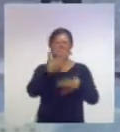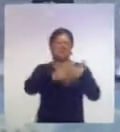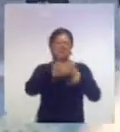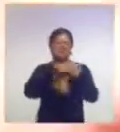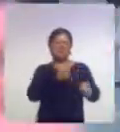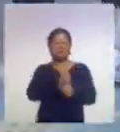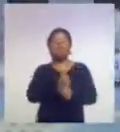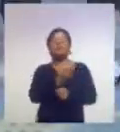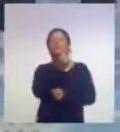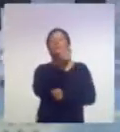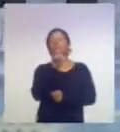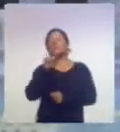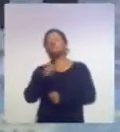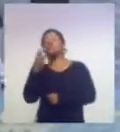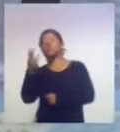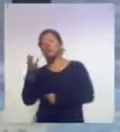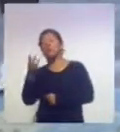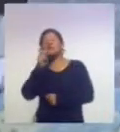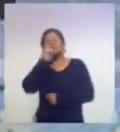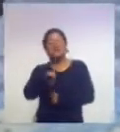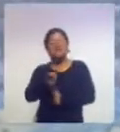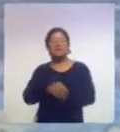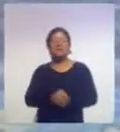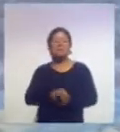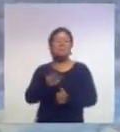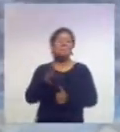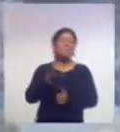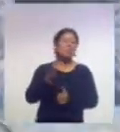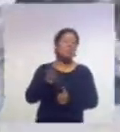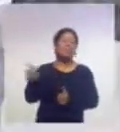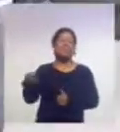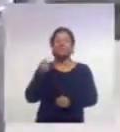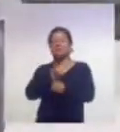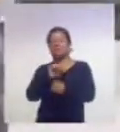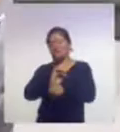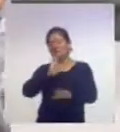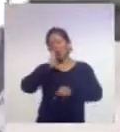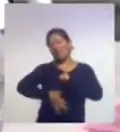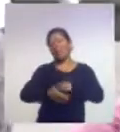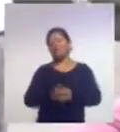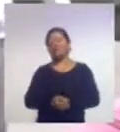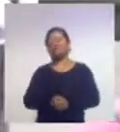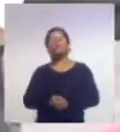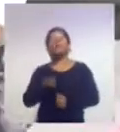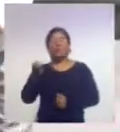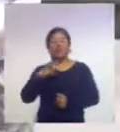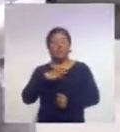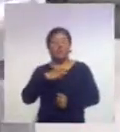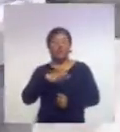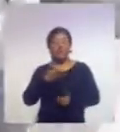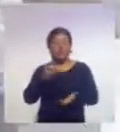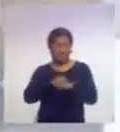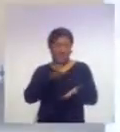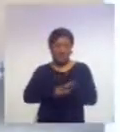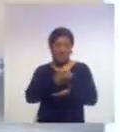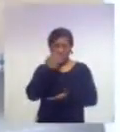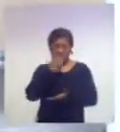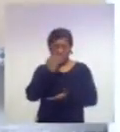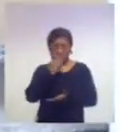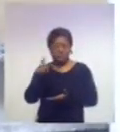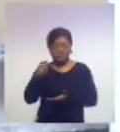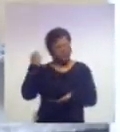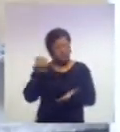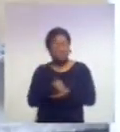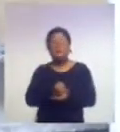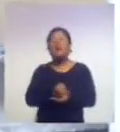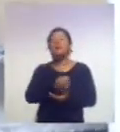es de 9.3, lo que equivale a poco más de secundaria concluida. Ello implica una estimación de escolaridad que establece que por